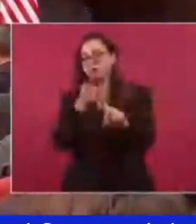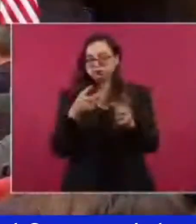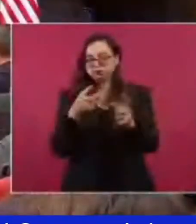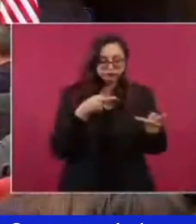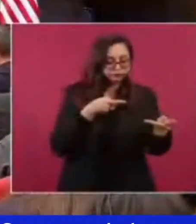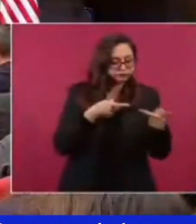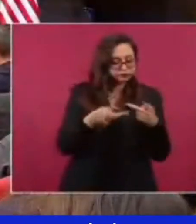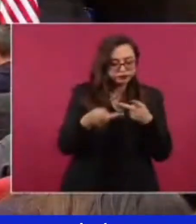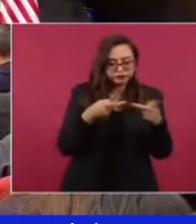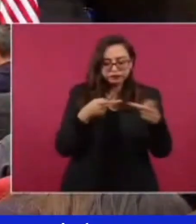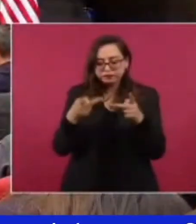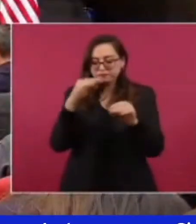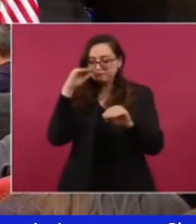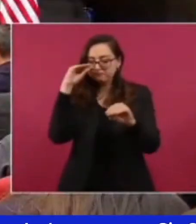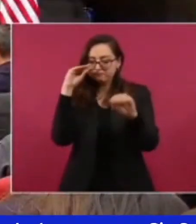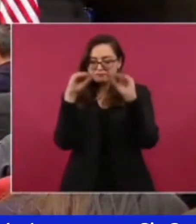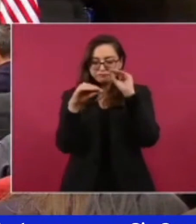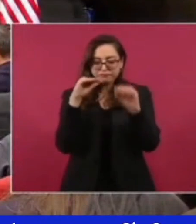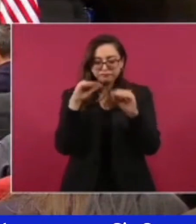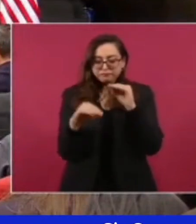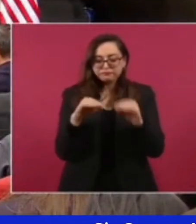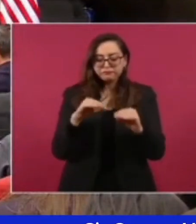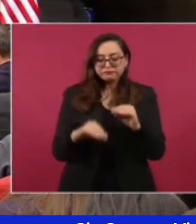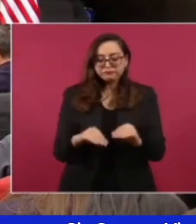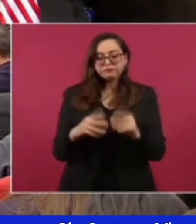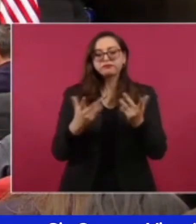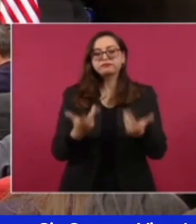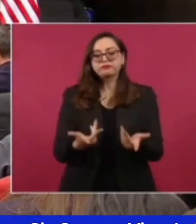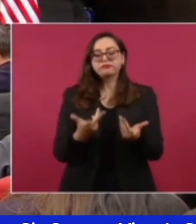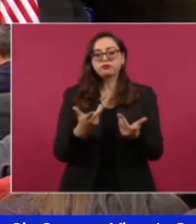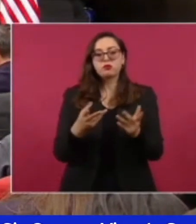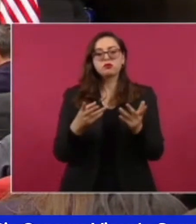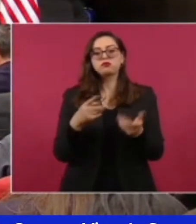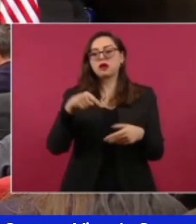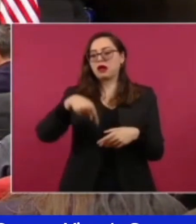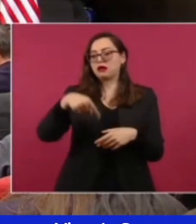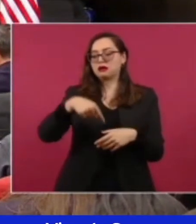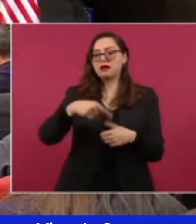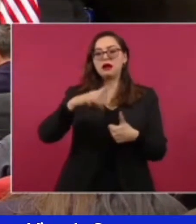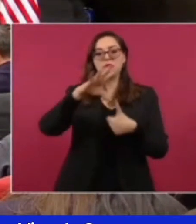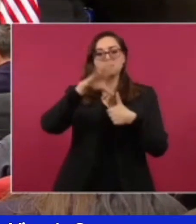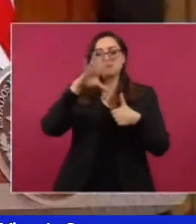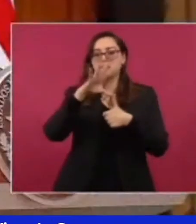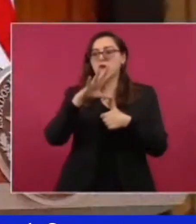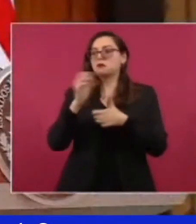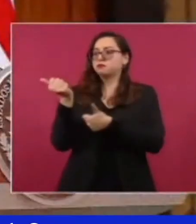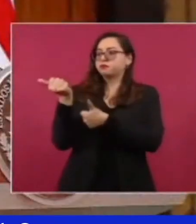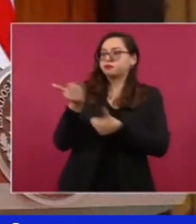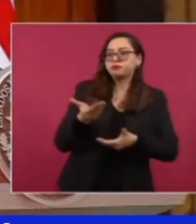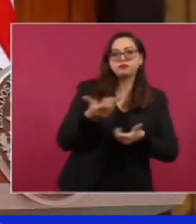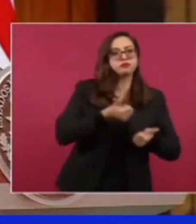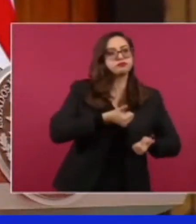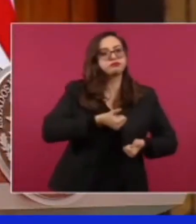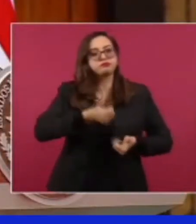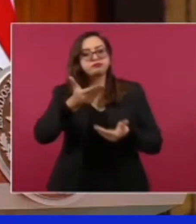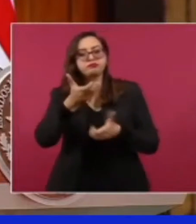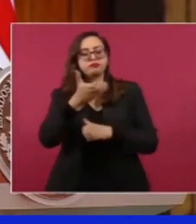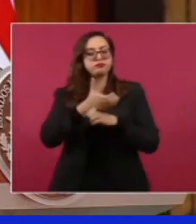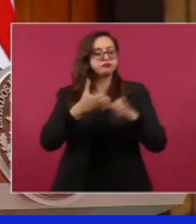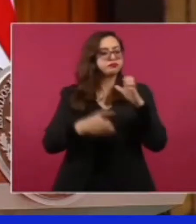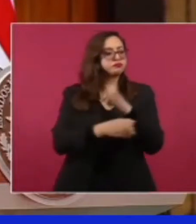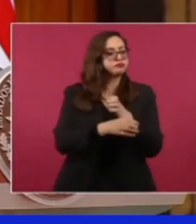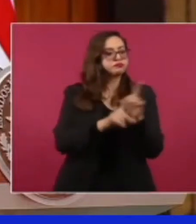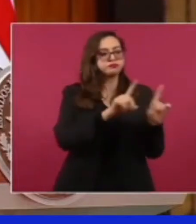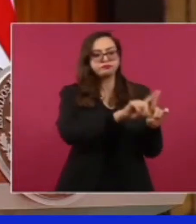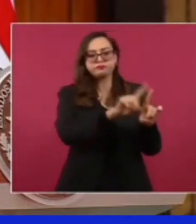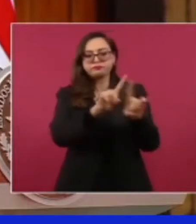el presidente Andrés Manuel López Obrador hablaba del Tren Maya, hablaba de la refinería de Dos Bocas, hablaba de sus